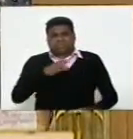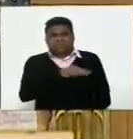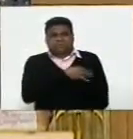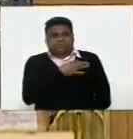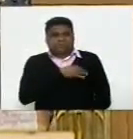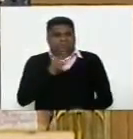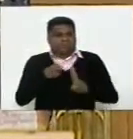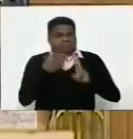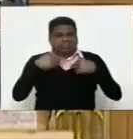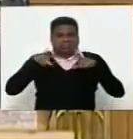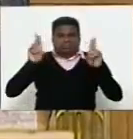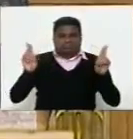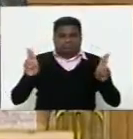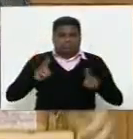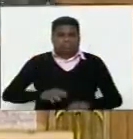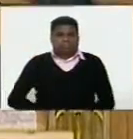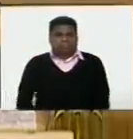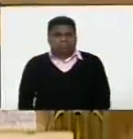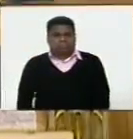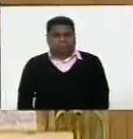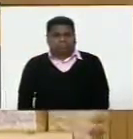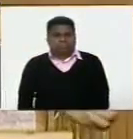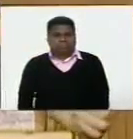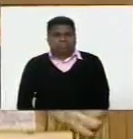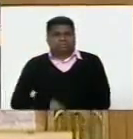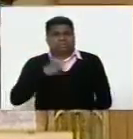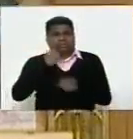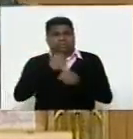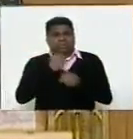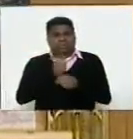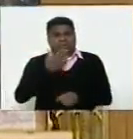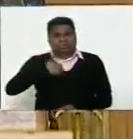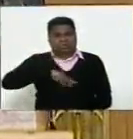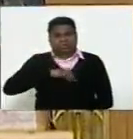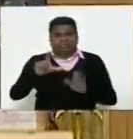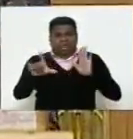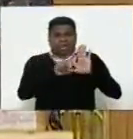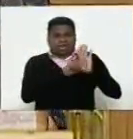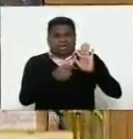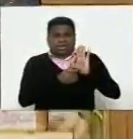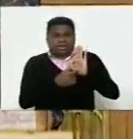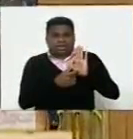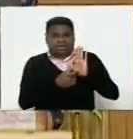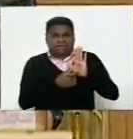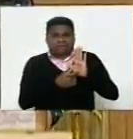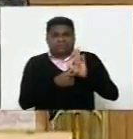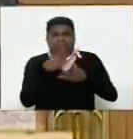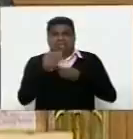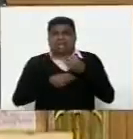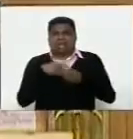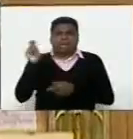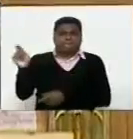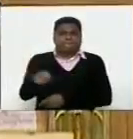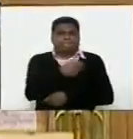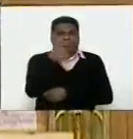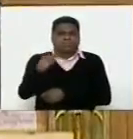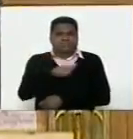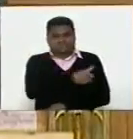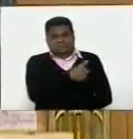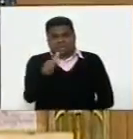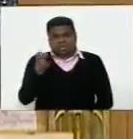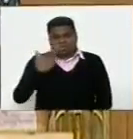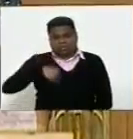paz. Por eso la tarea nuestra es que esta ley se convierta en bandera y que cada una